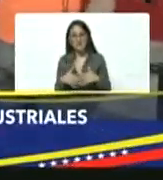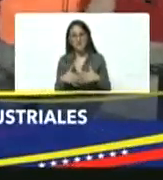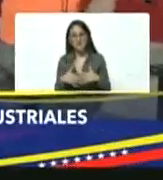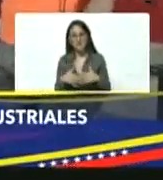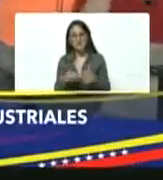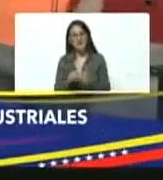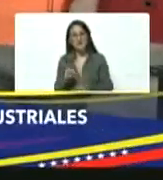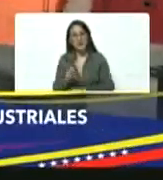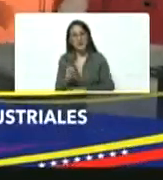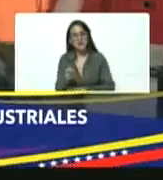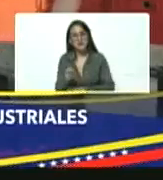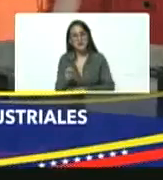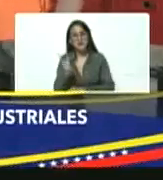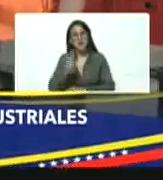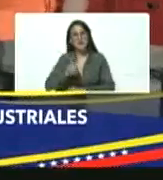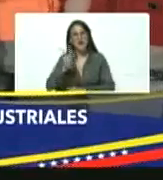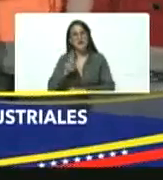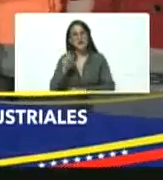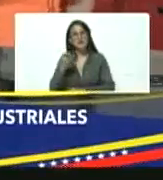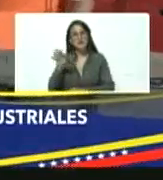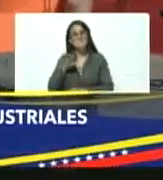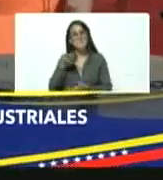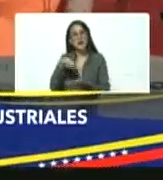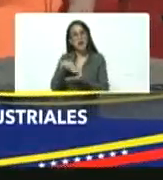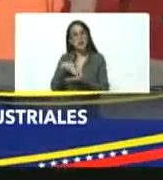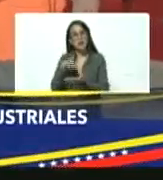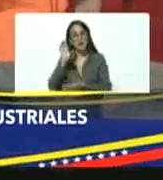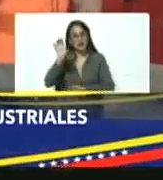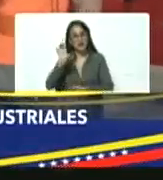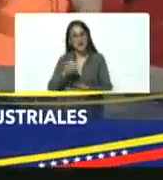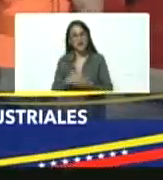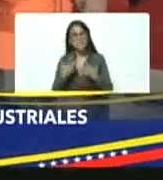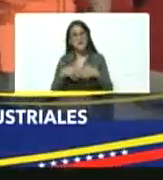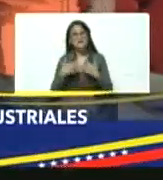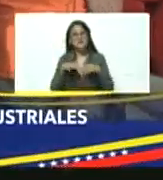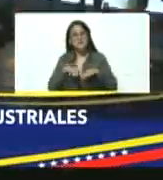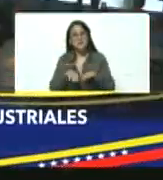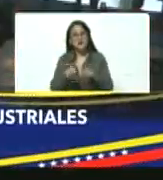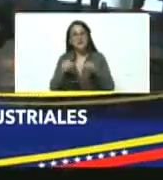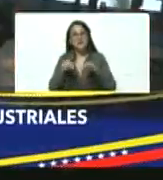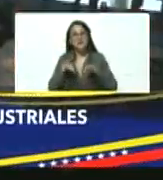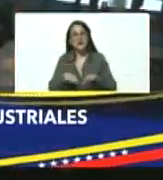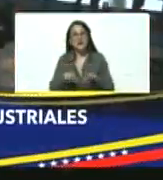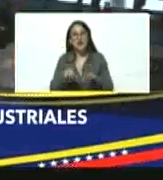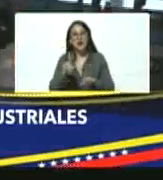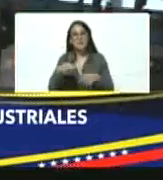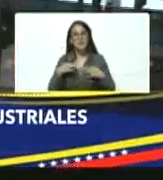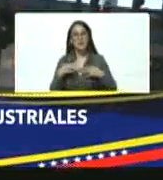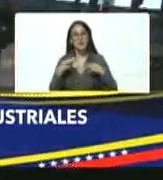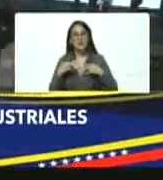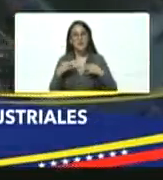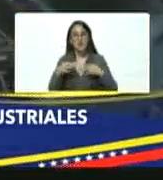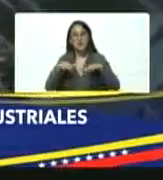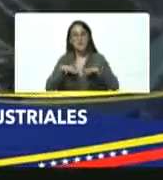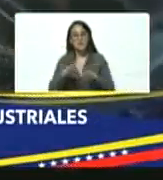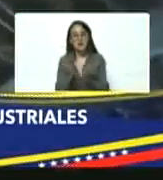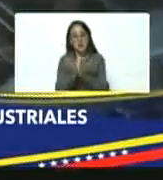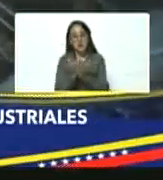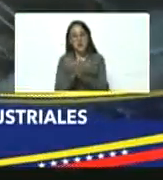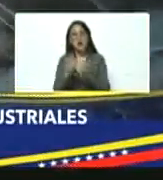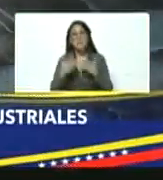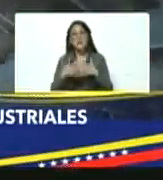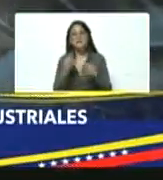ubicado en Charallave, Valles del Tuy, Estado Miranda. Esta es una empresa que fabrica telas y además confecciona uniformes. Esta empresa se está